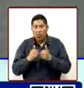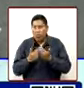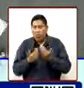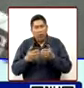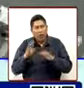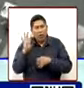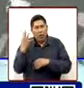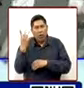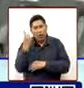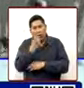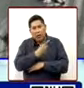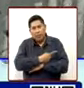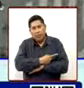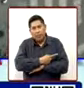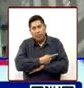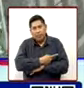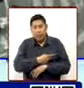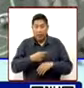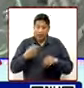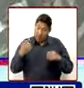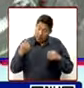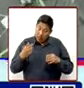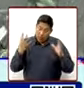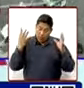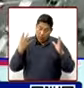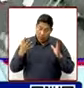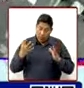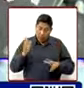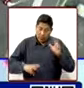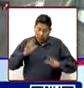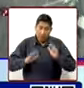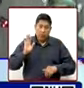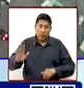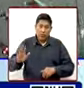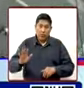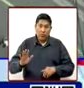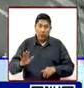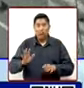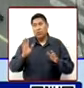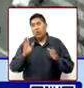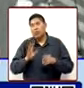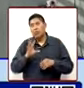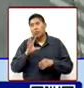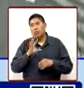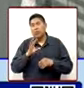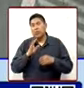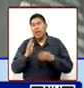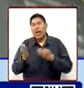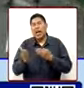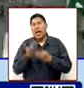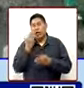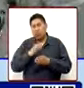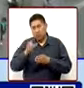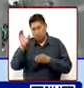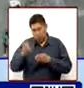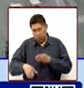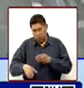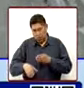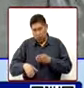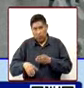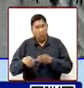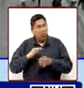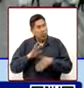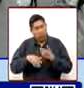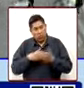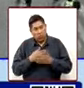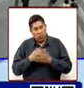cuarto día de movilización? Intransigencia. ¿Por qué intransigencia? ¿Qué pasó? Hemos cumplido el 99% de sus demandas. Es decir, hemos